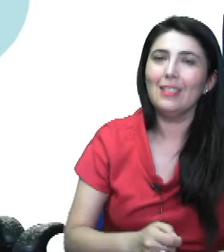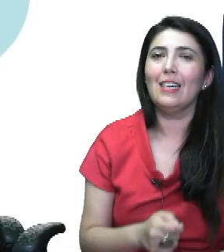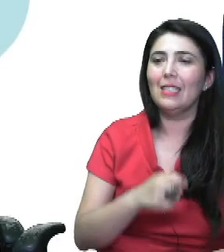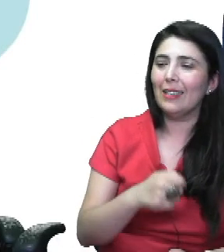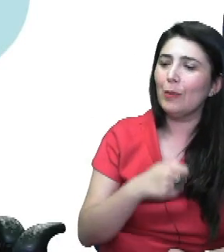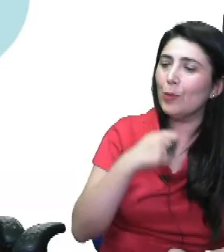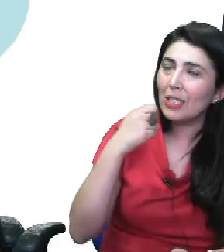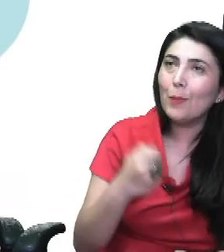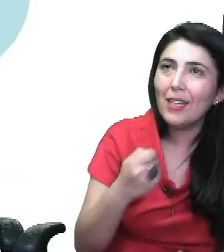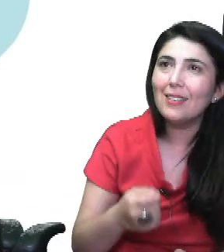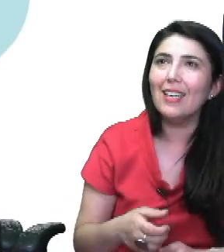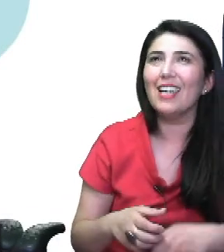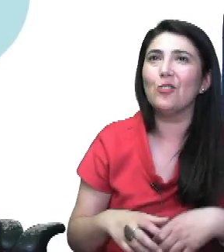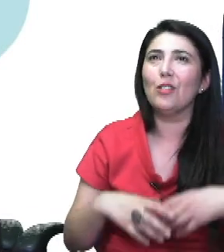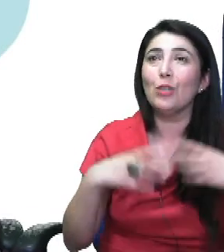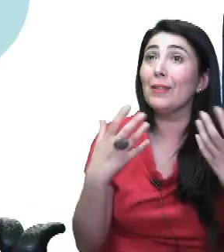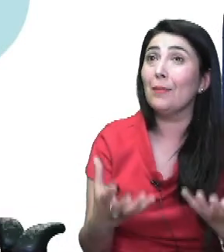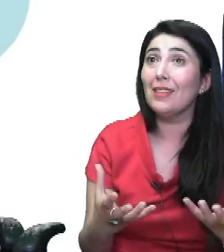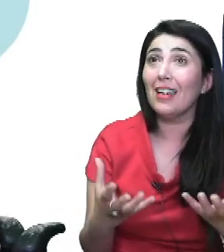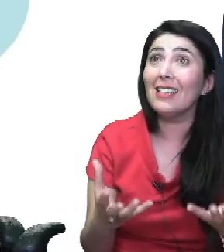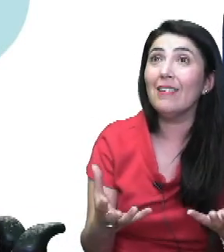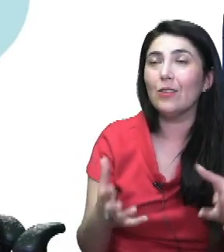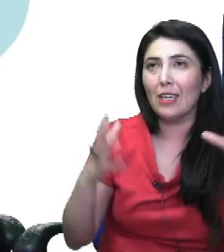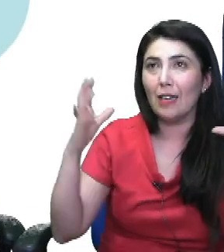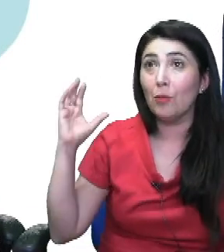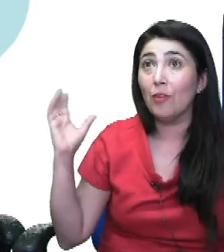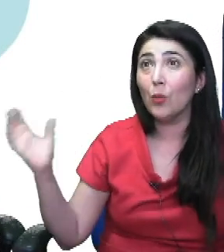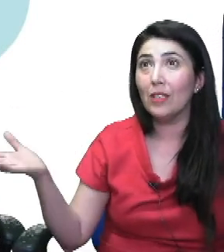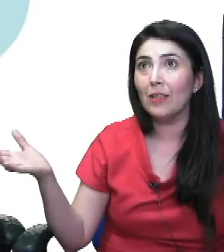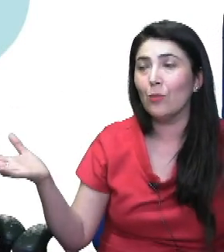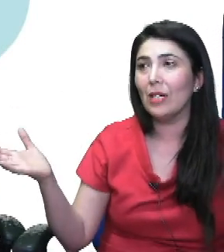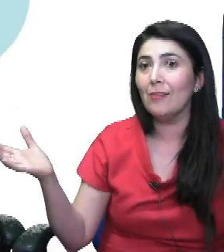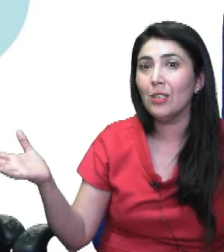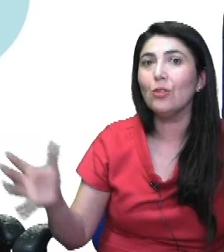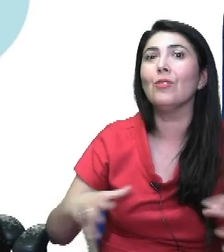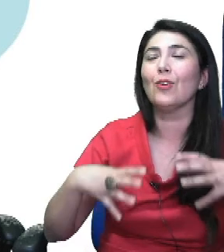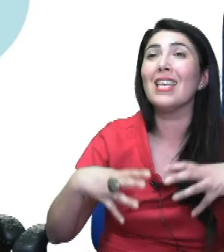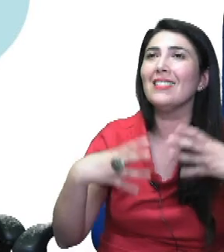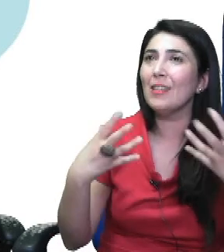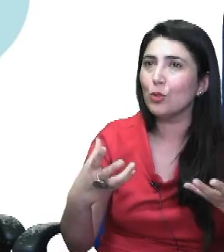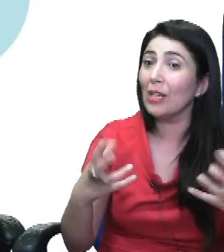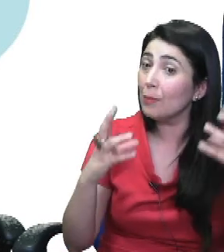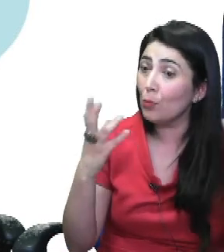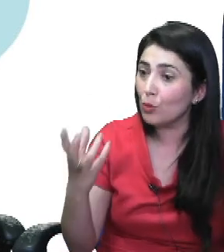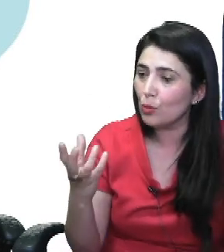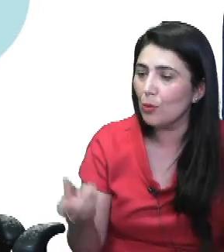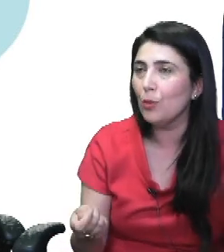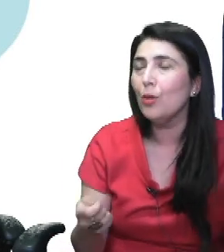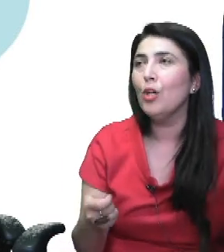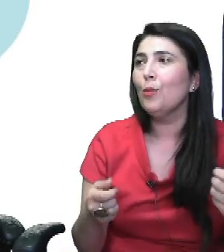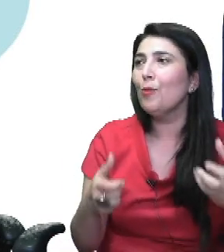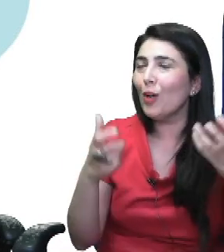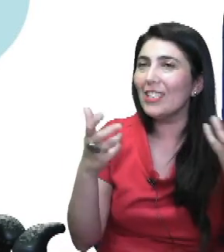reactivas. En Chile tenemos mucha experiencia de acciones fundamentalmente reactivas, o sea, hemos vivido un gran evento, bueno, y hacemos mucho, somos